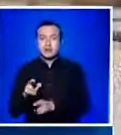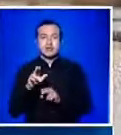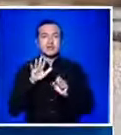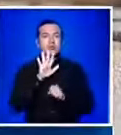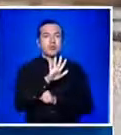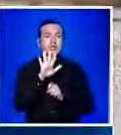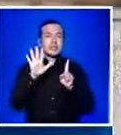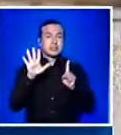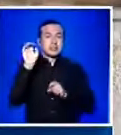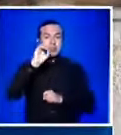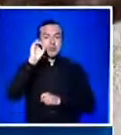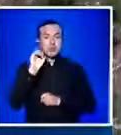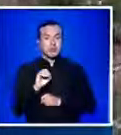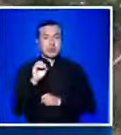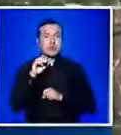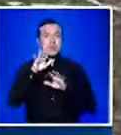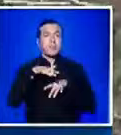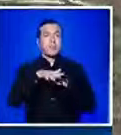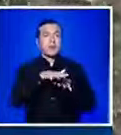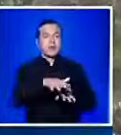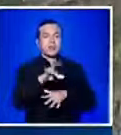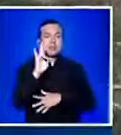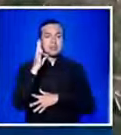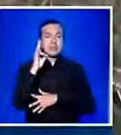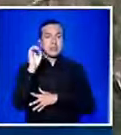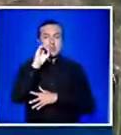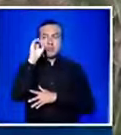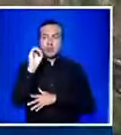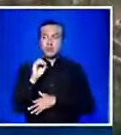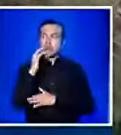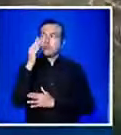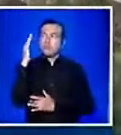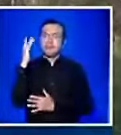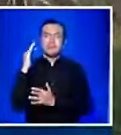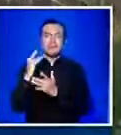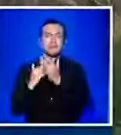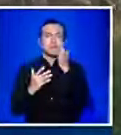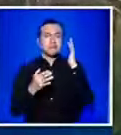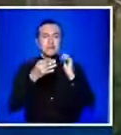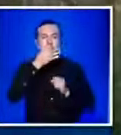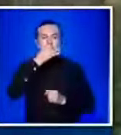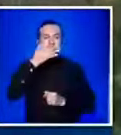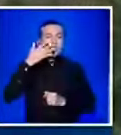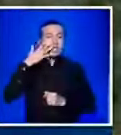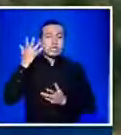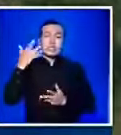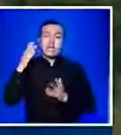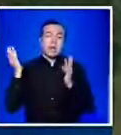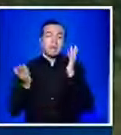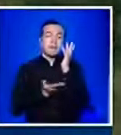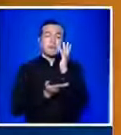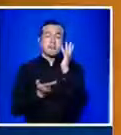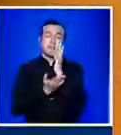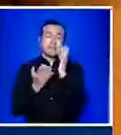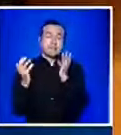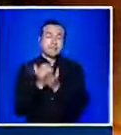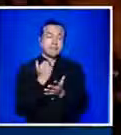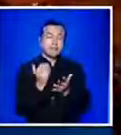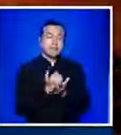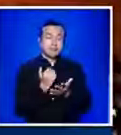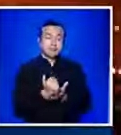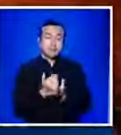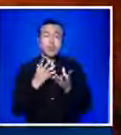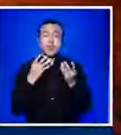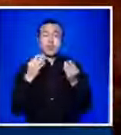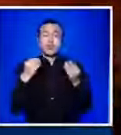56% de especies marinas, 17% del territorio de la Amazonía ha sido deforestado. Las